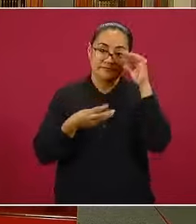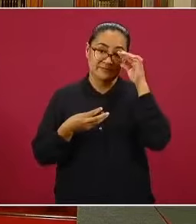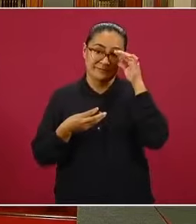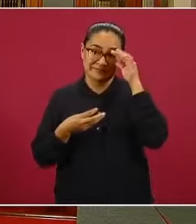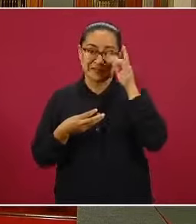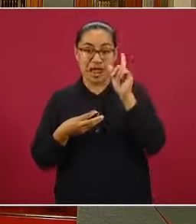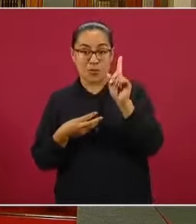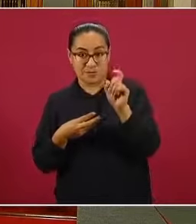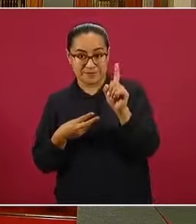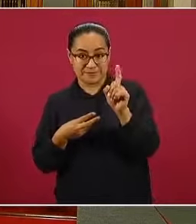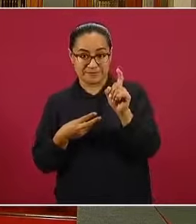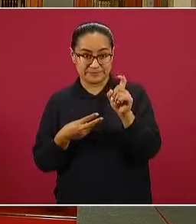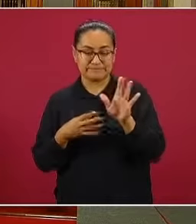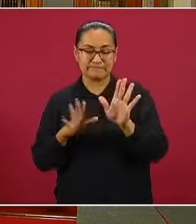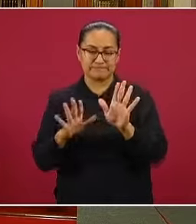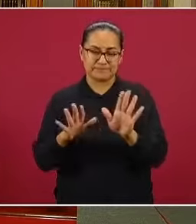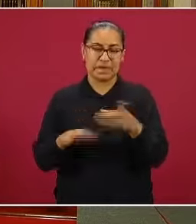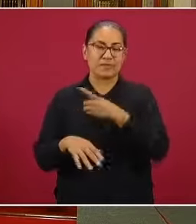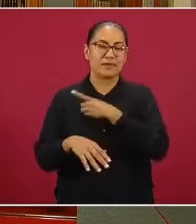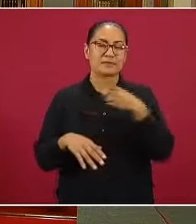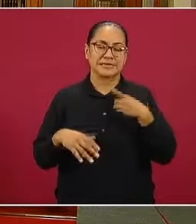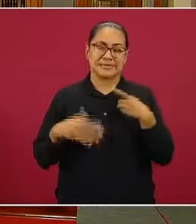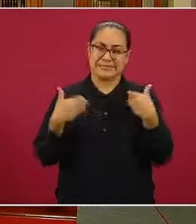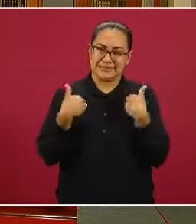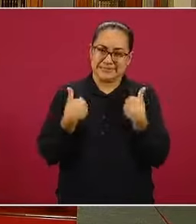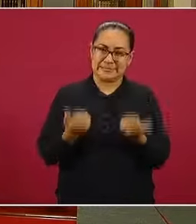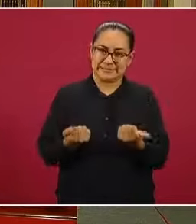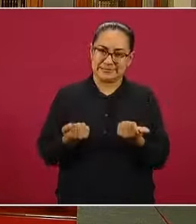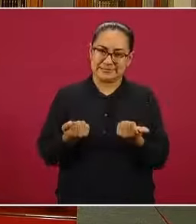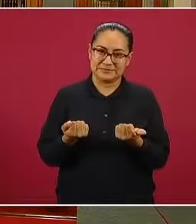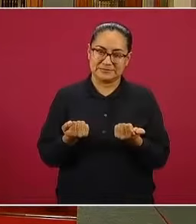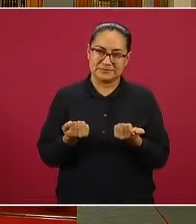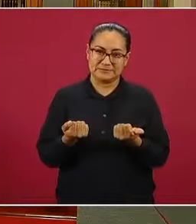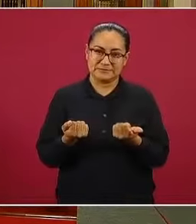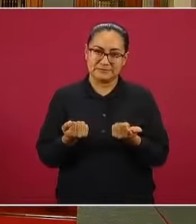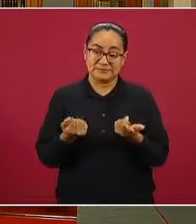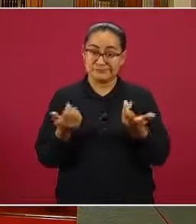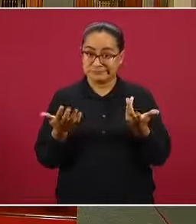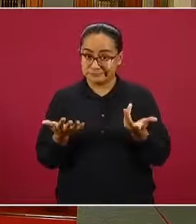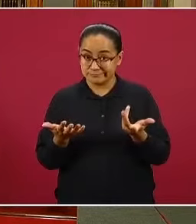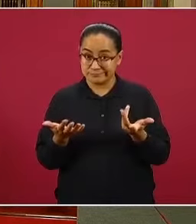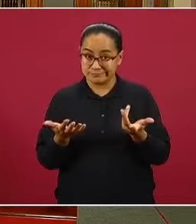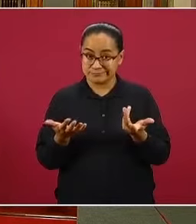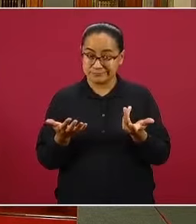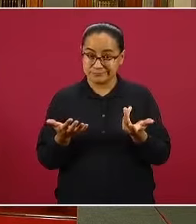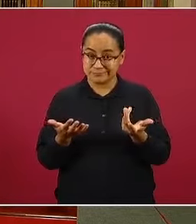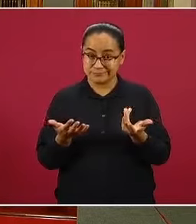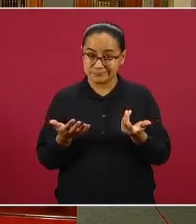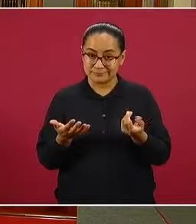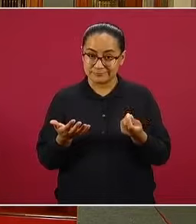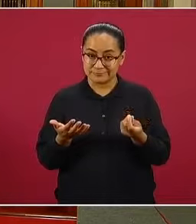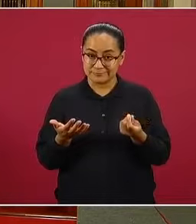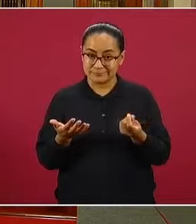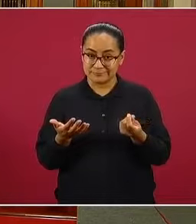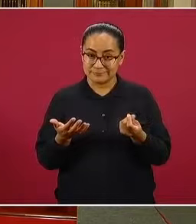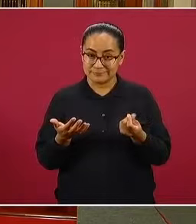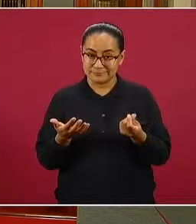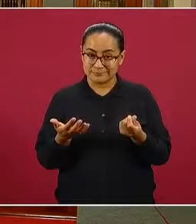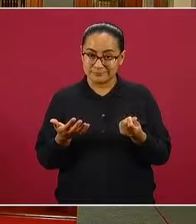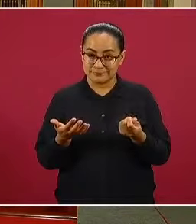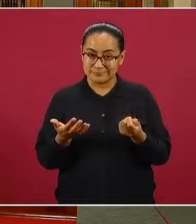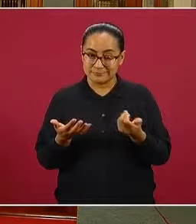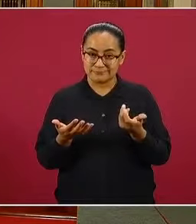creo que es importante entender que independientemente de las virtudes en cuanto